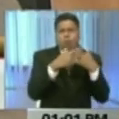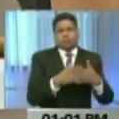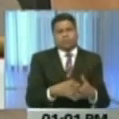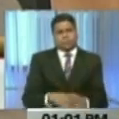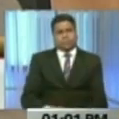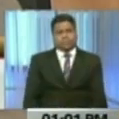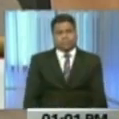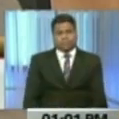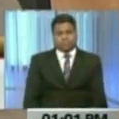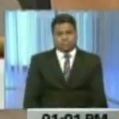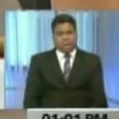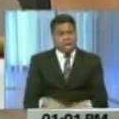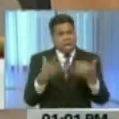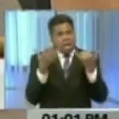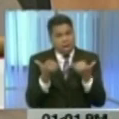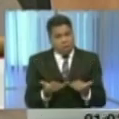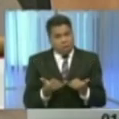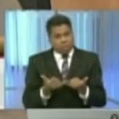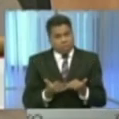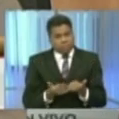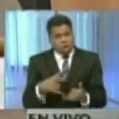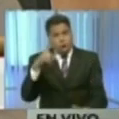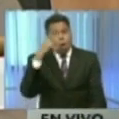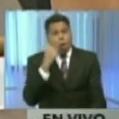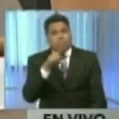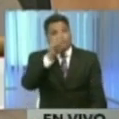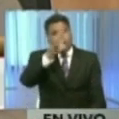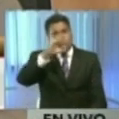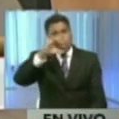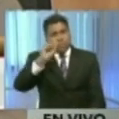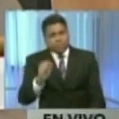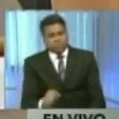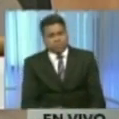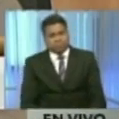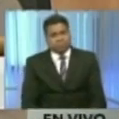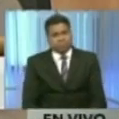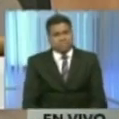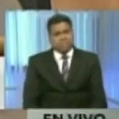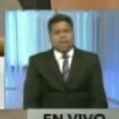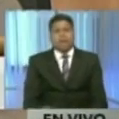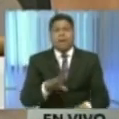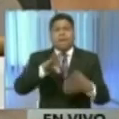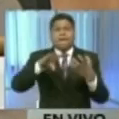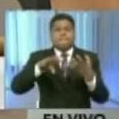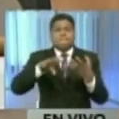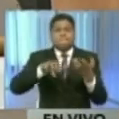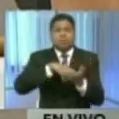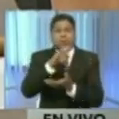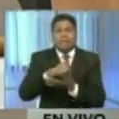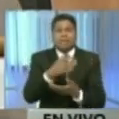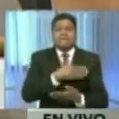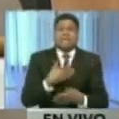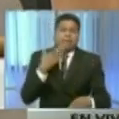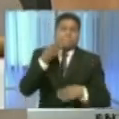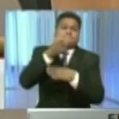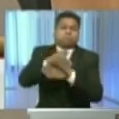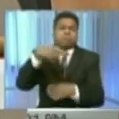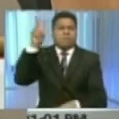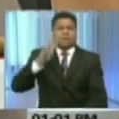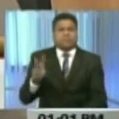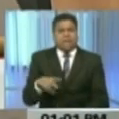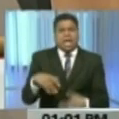En este caso, el señor Almagro. El problema es que se quiere intervenir a Venezuela. El imperio